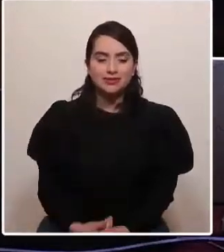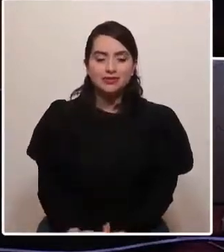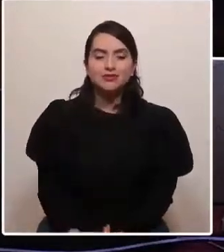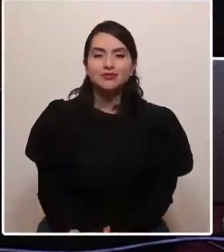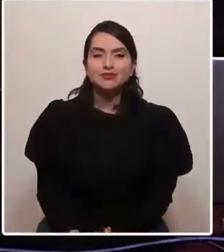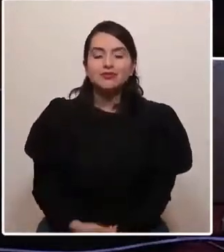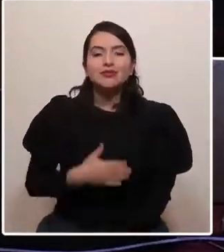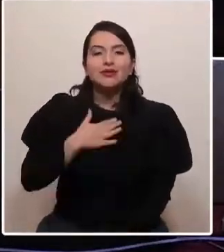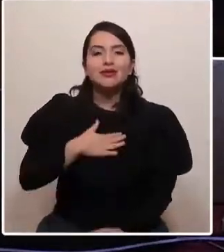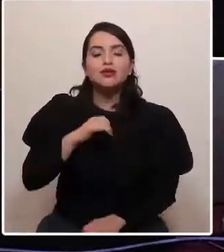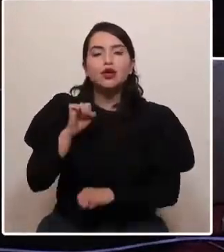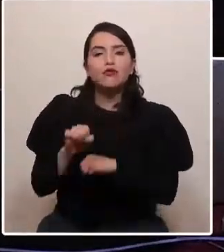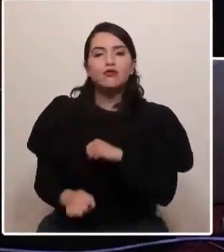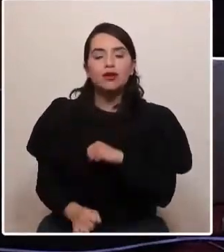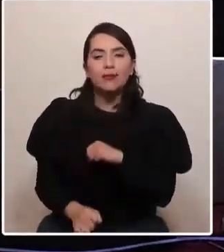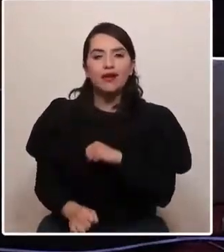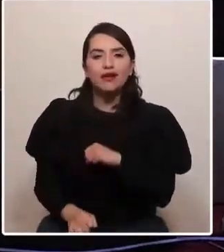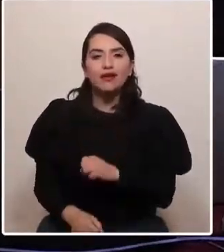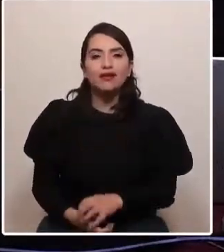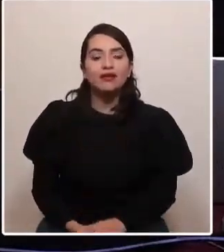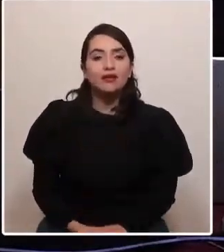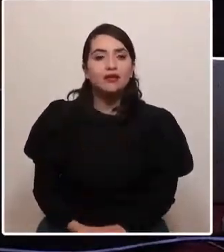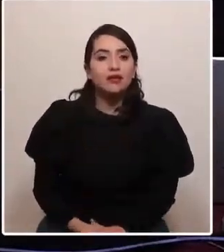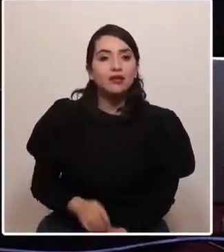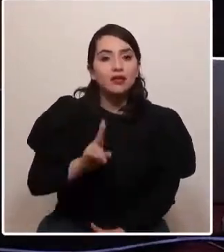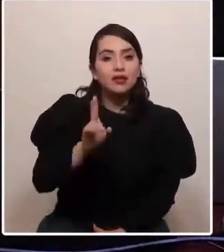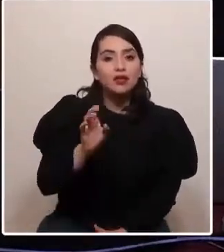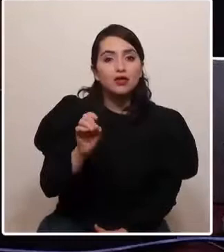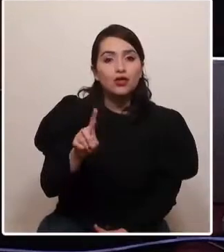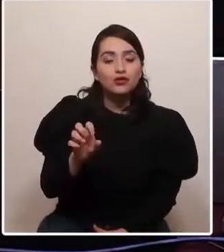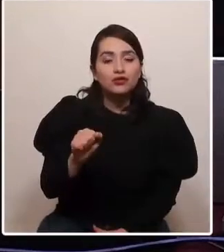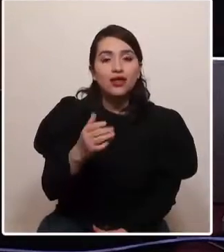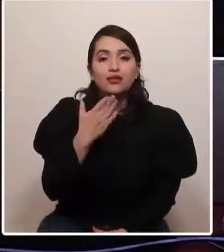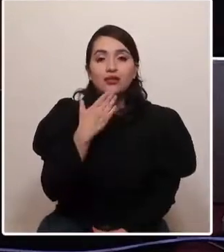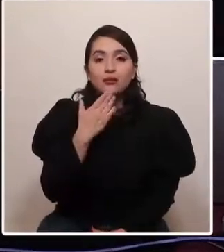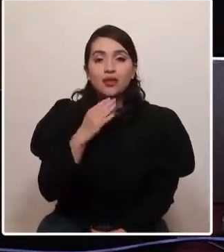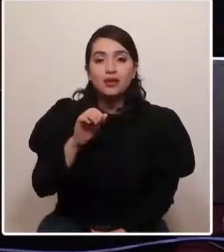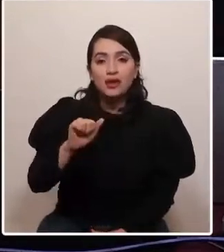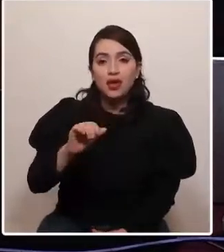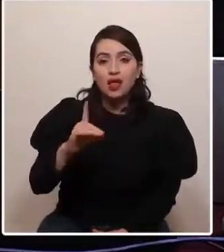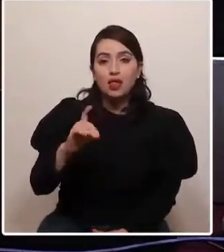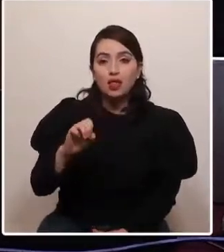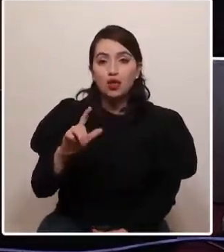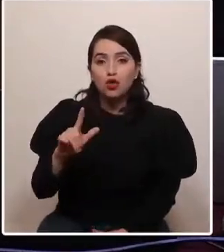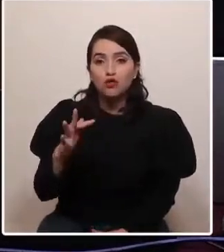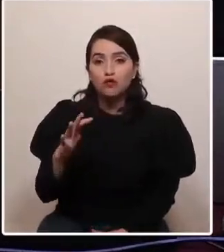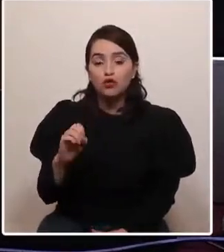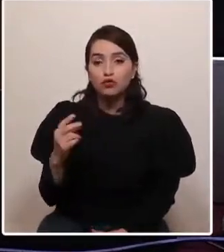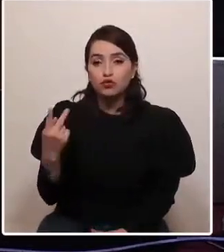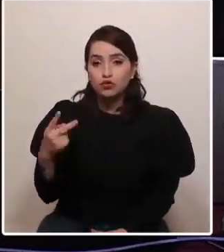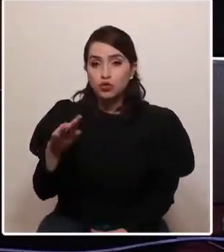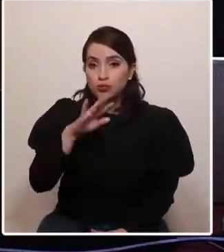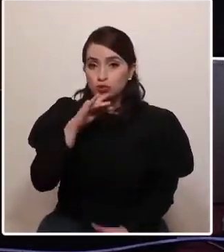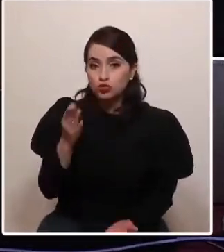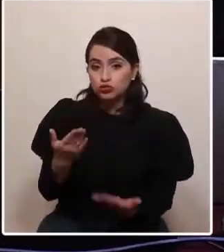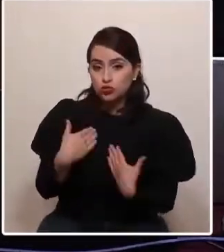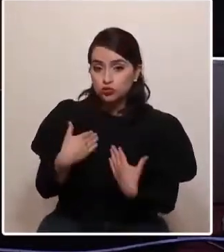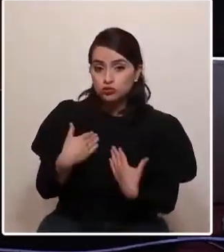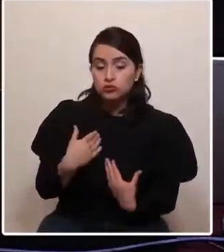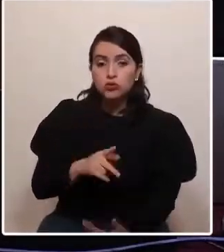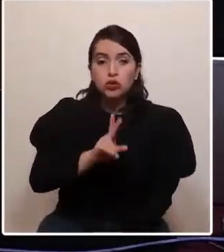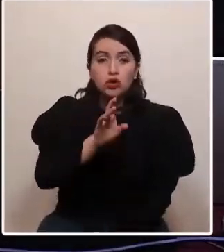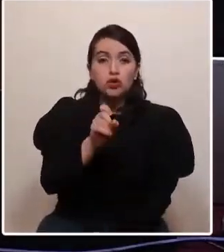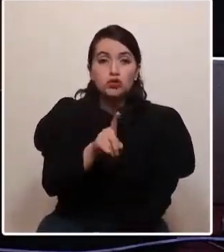Quisiera confirmar que Rosa Catrileo y Adolfo Millabur me ceden sus minutos. Sí, convencional Rosa Catrileo, asiente.